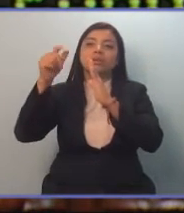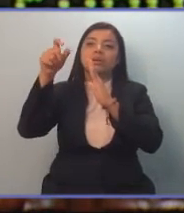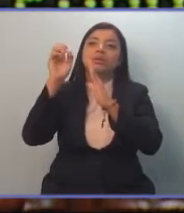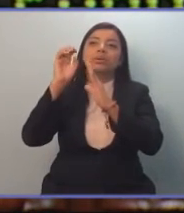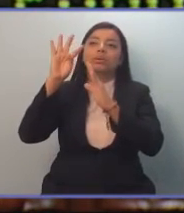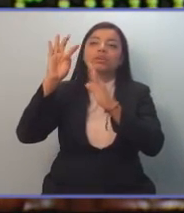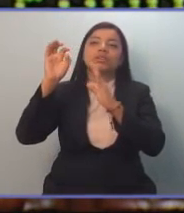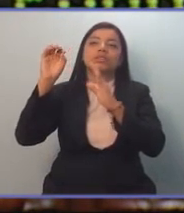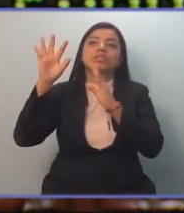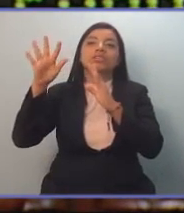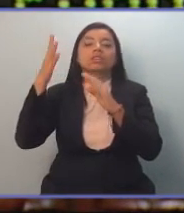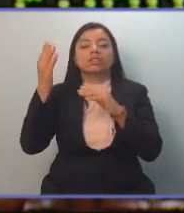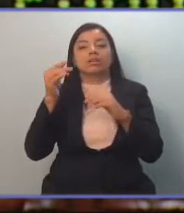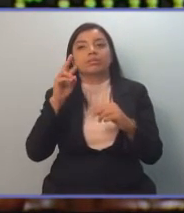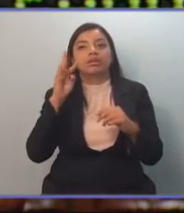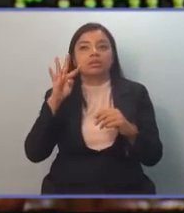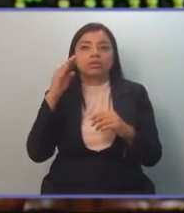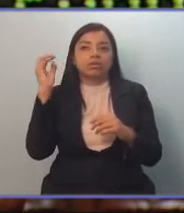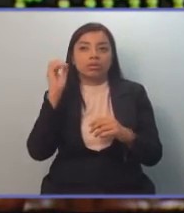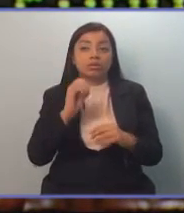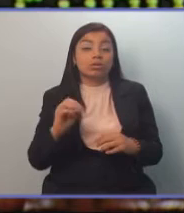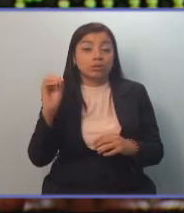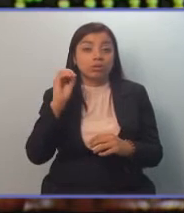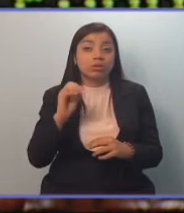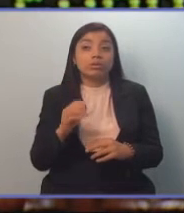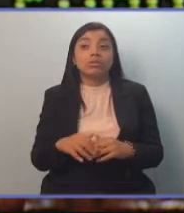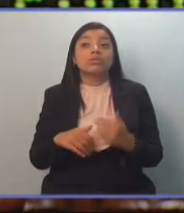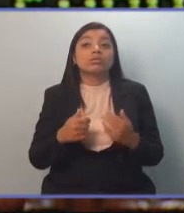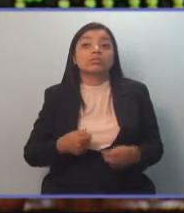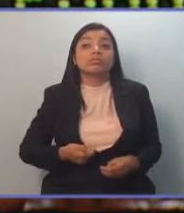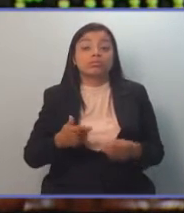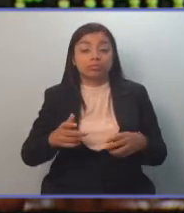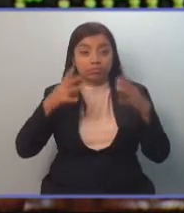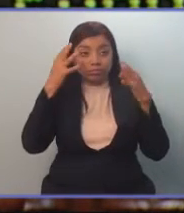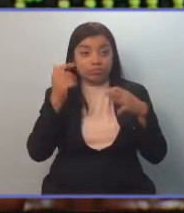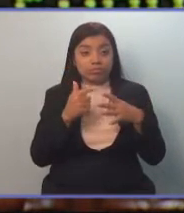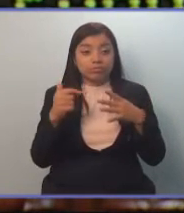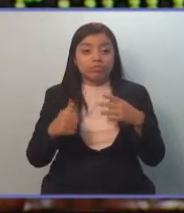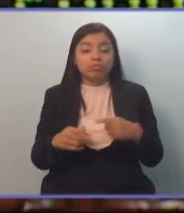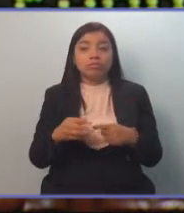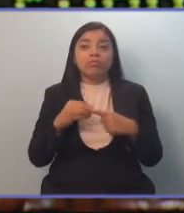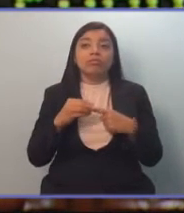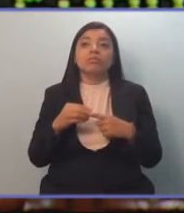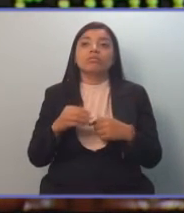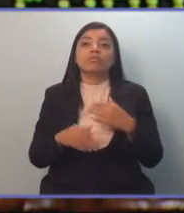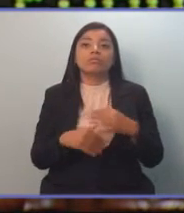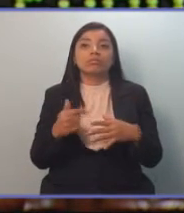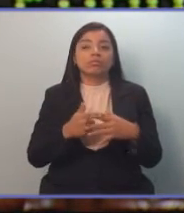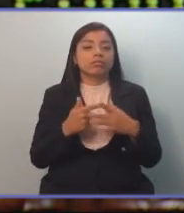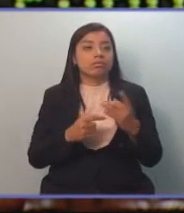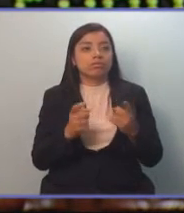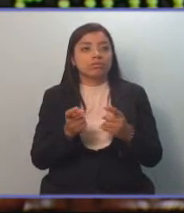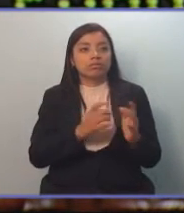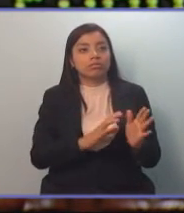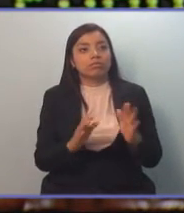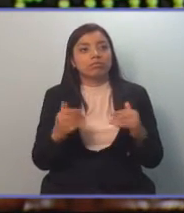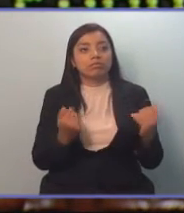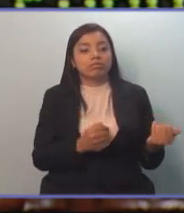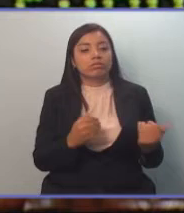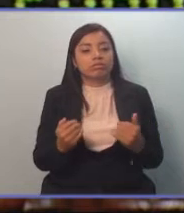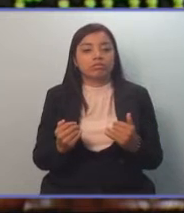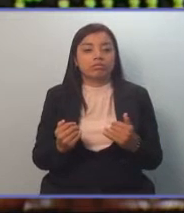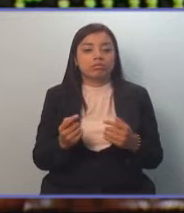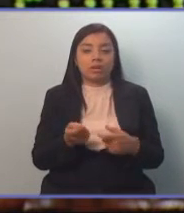del 24 de octubre de este mismo año, se emitió la Ley Especial para la Regulación y Control de las Actividades relativas